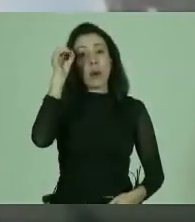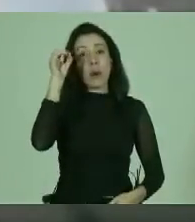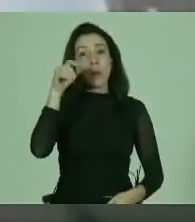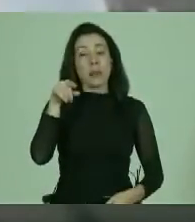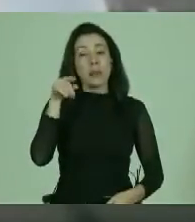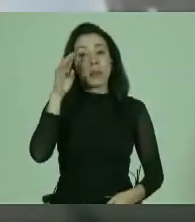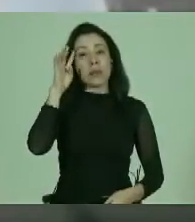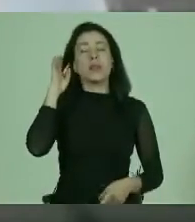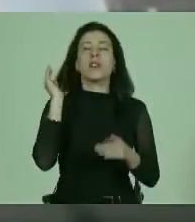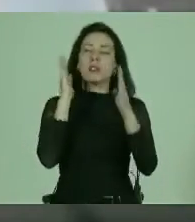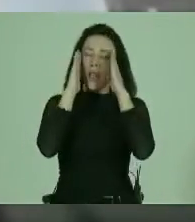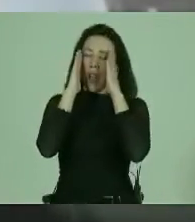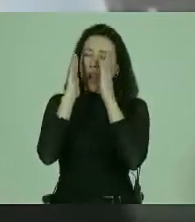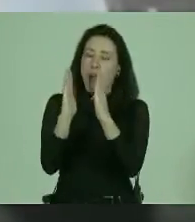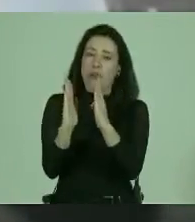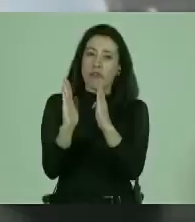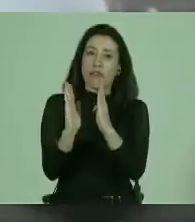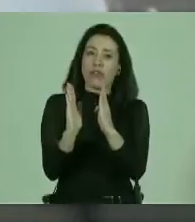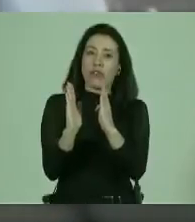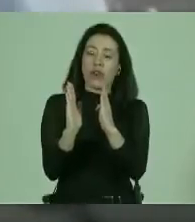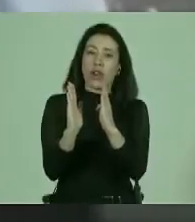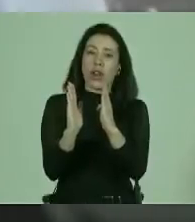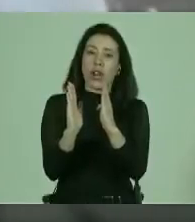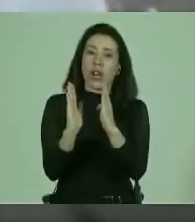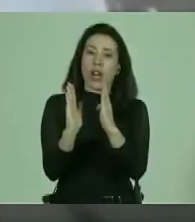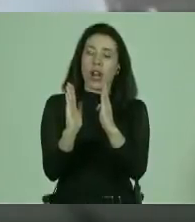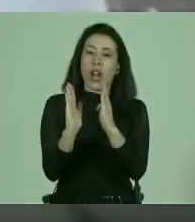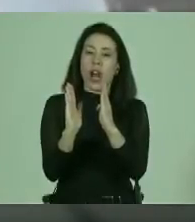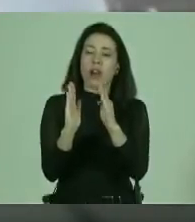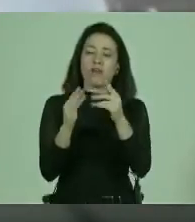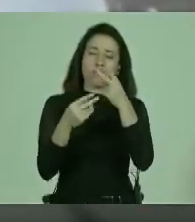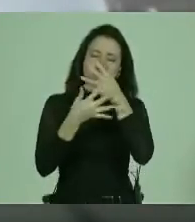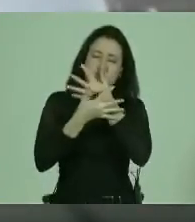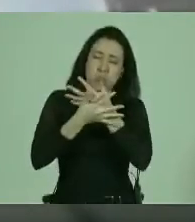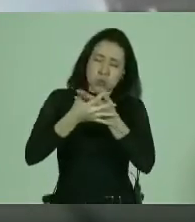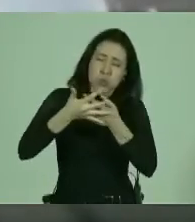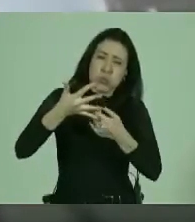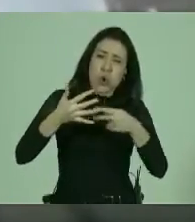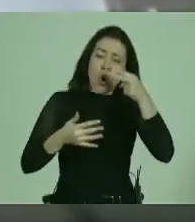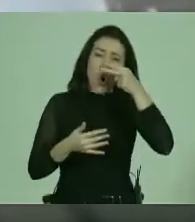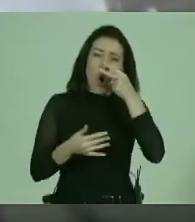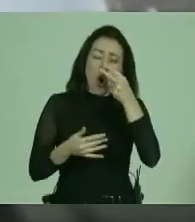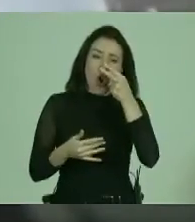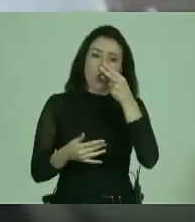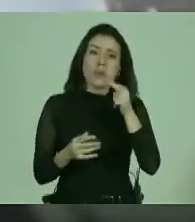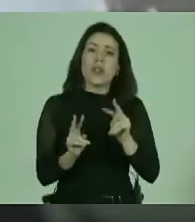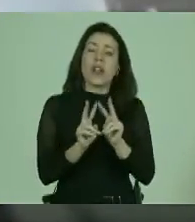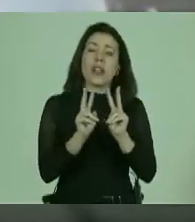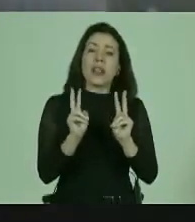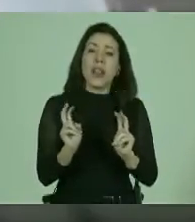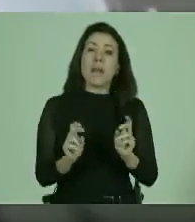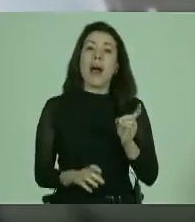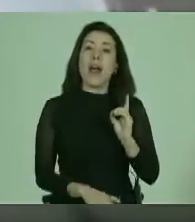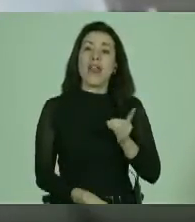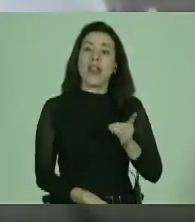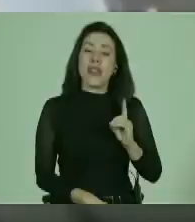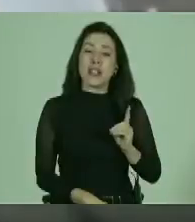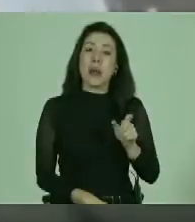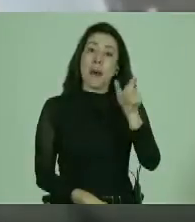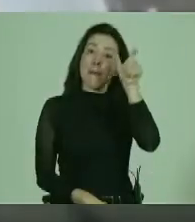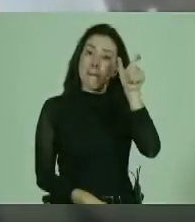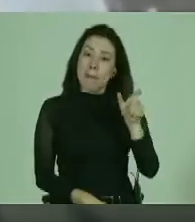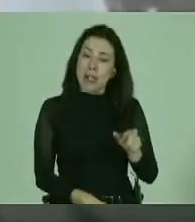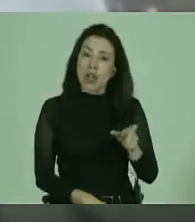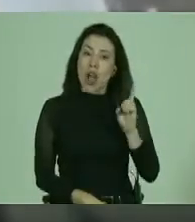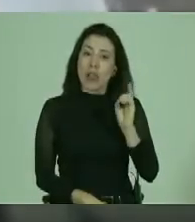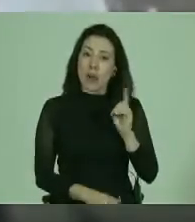que pone su énfasis o que tiene su gran bagaje de conocimientos desde lo que es la discapacidad la persona con